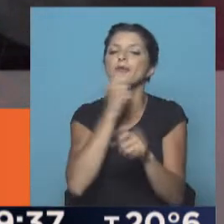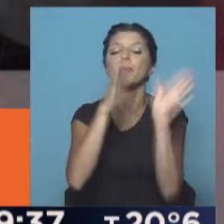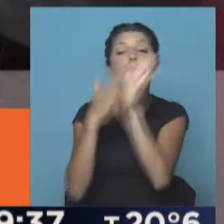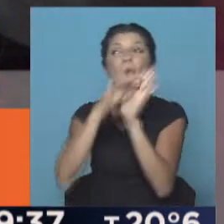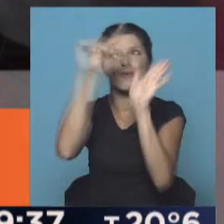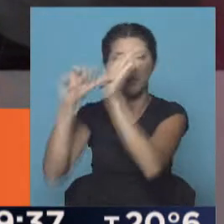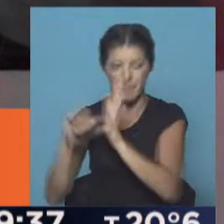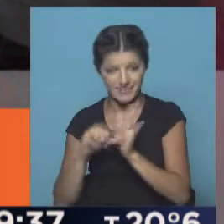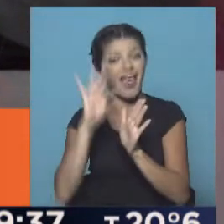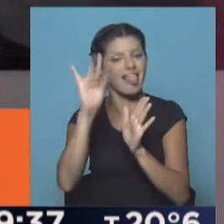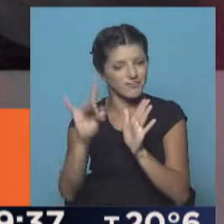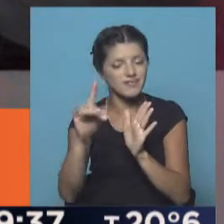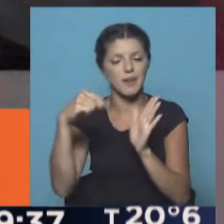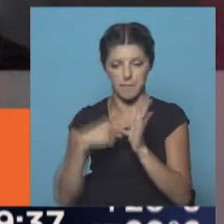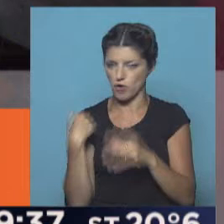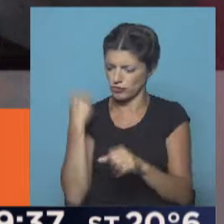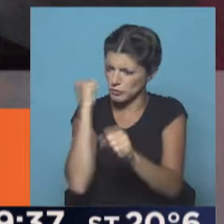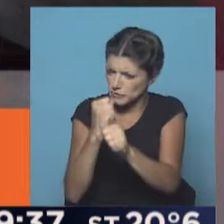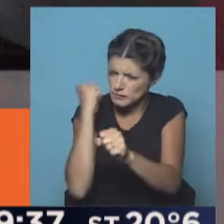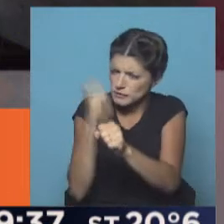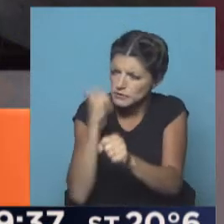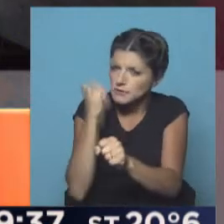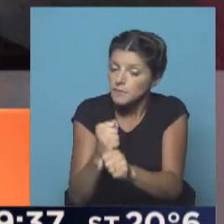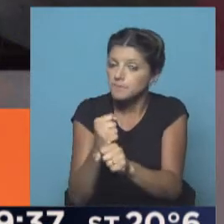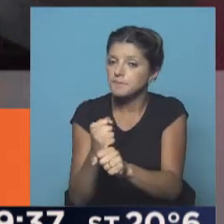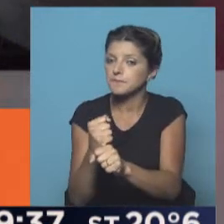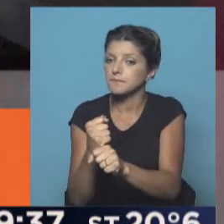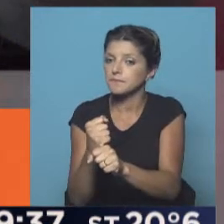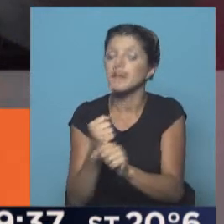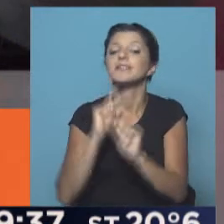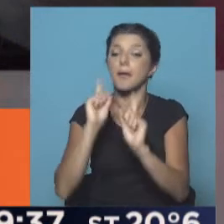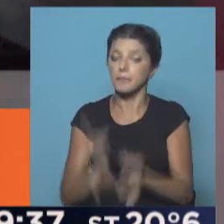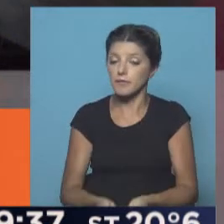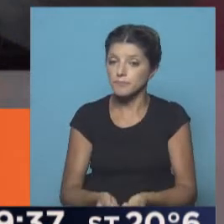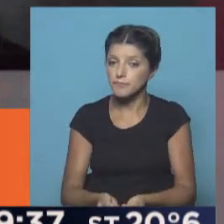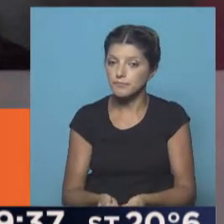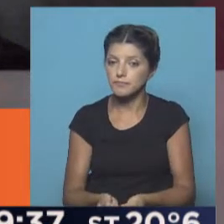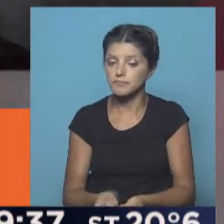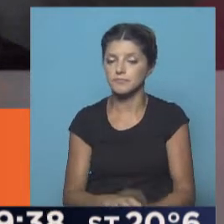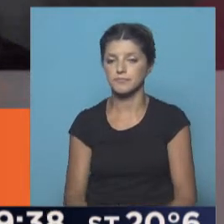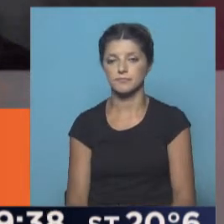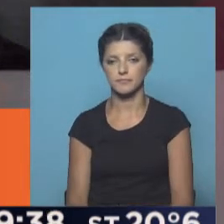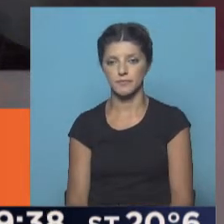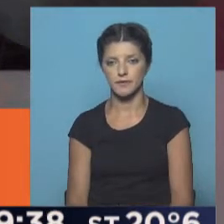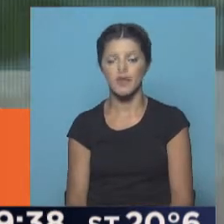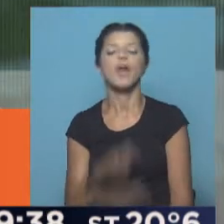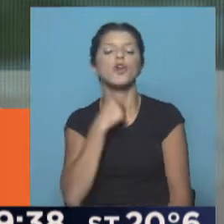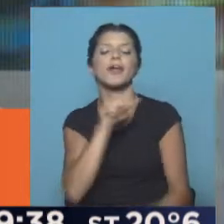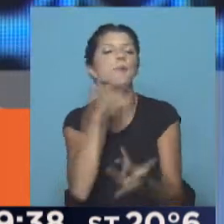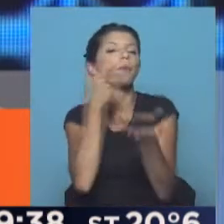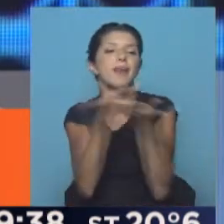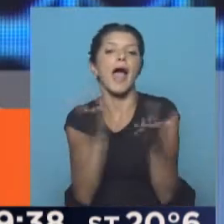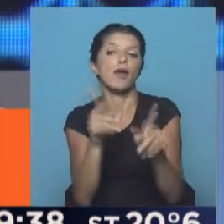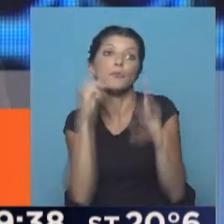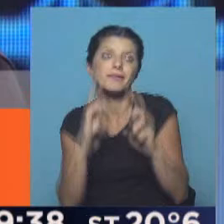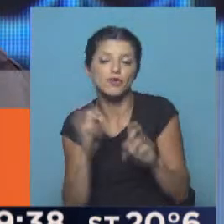pero estamos trabajando duro y estamos tratando de que no se note que uno de los imputados es presidente de la Nación. Y la verdad que hemos trabajado hasta